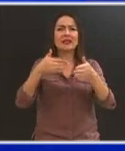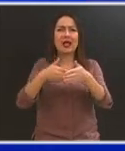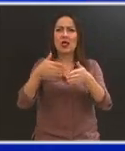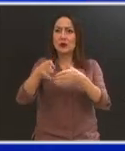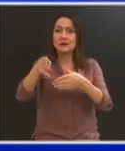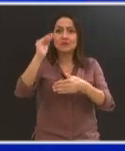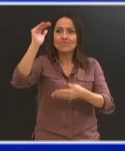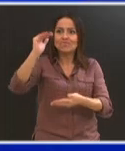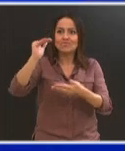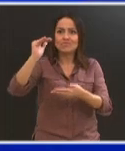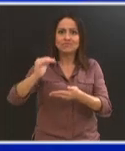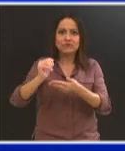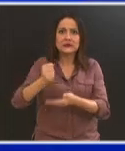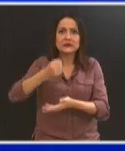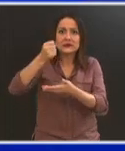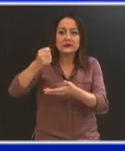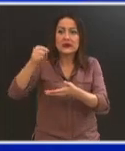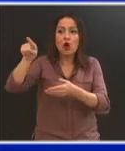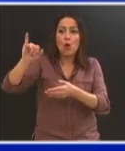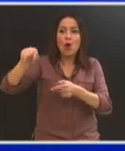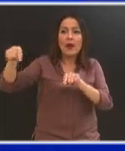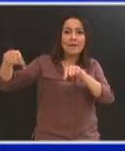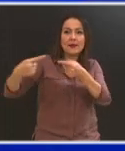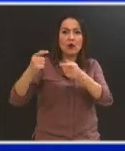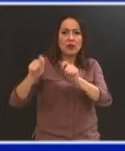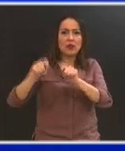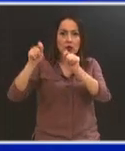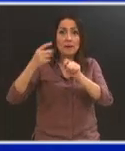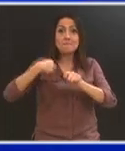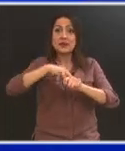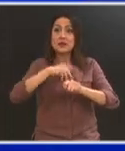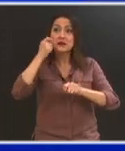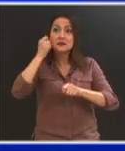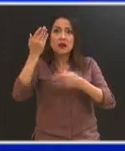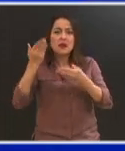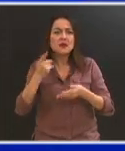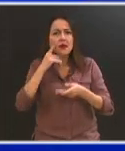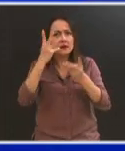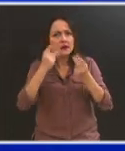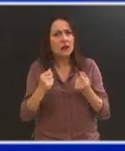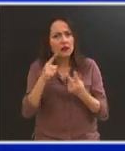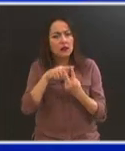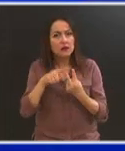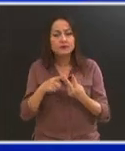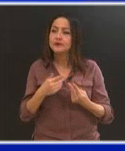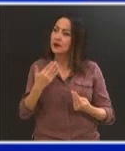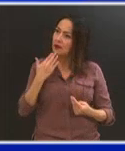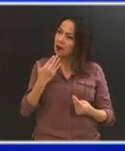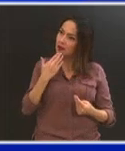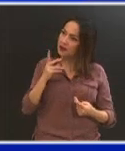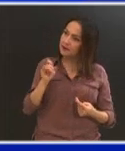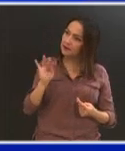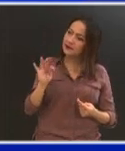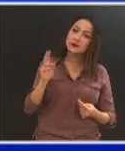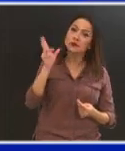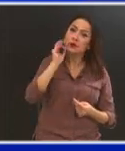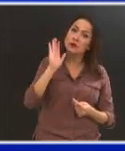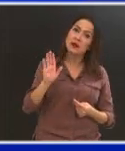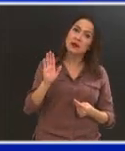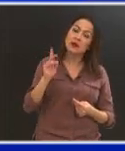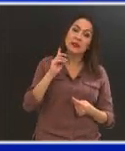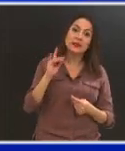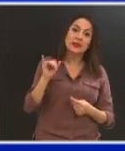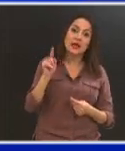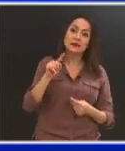presentan los enemigos de la educación, que es la ministra de Educación y el ministro de Hacienda. Bueno, gracias, don Gilbert. Escuchamos a Gilbert